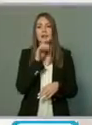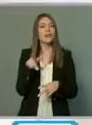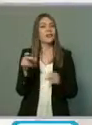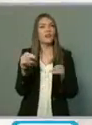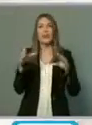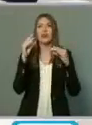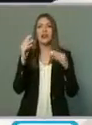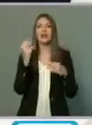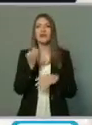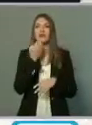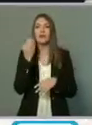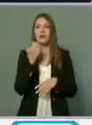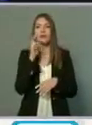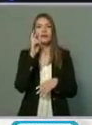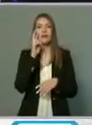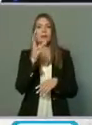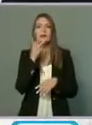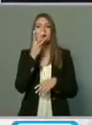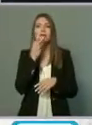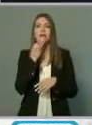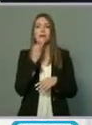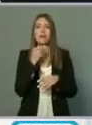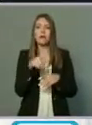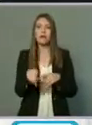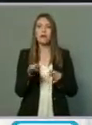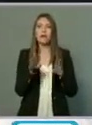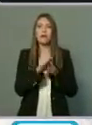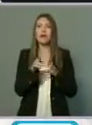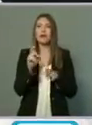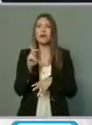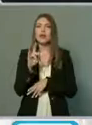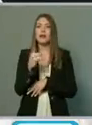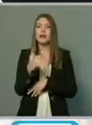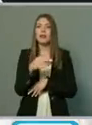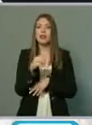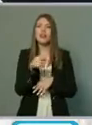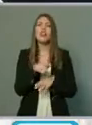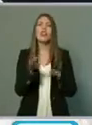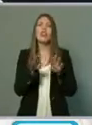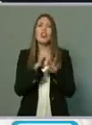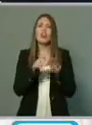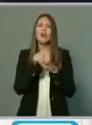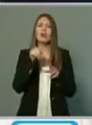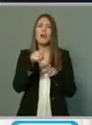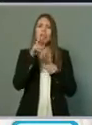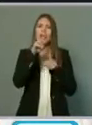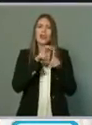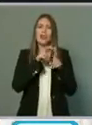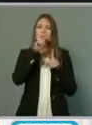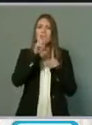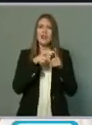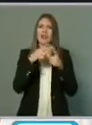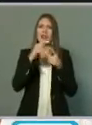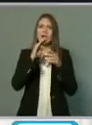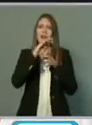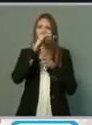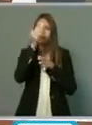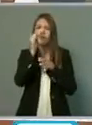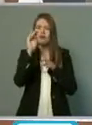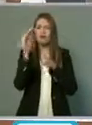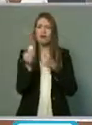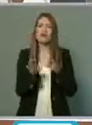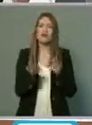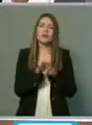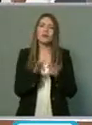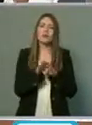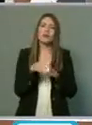en la escuela, señor, señora. Observen la presentación que tiene el pepino y me dicen, ¿cómo le hiciste esas rayitas que se ven? No sé si se alcanza a ver en pantalla. Sí, sí se ven. Ok,